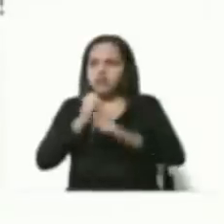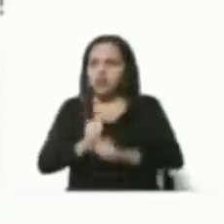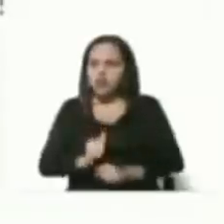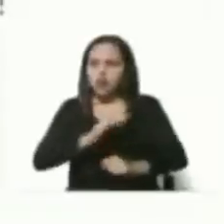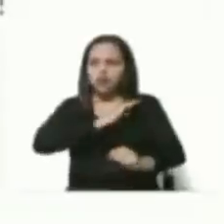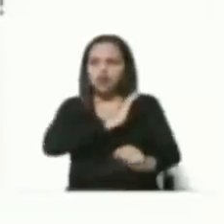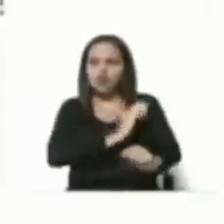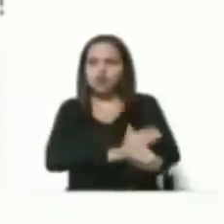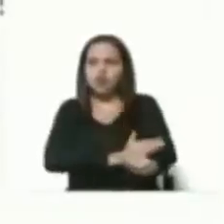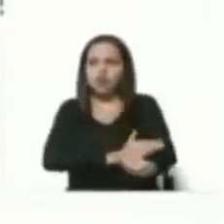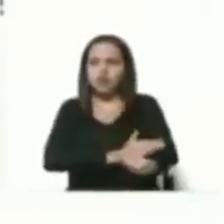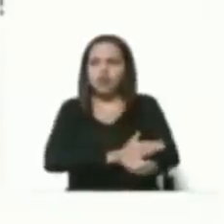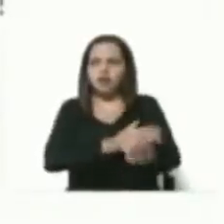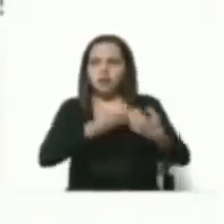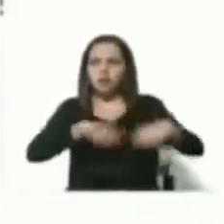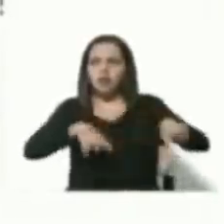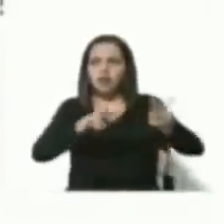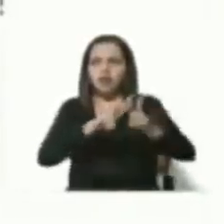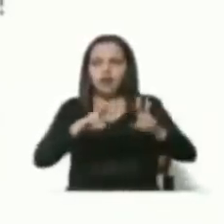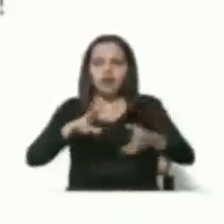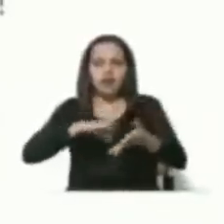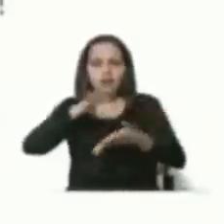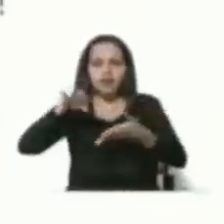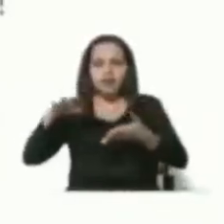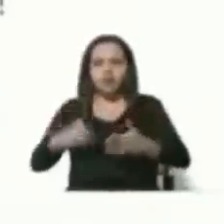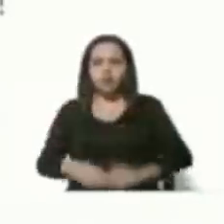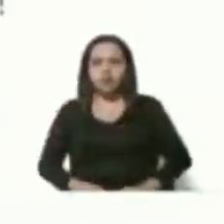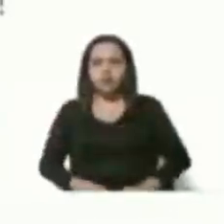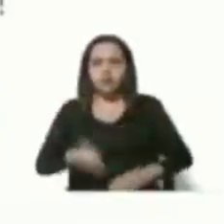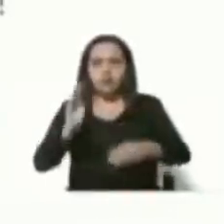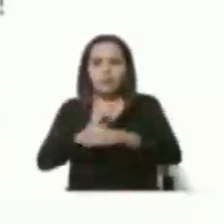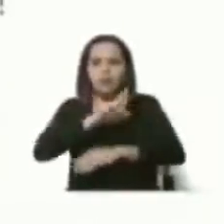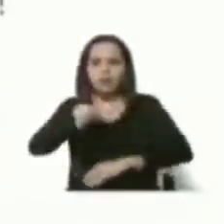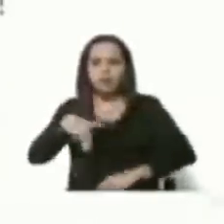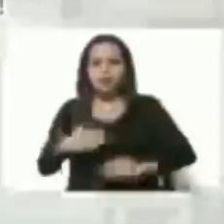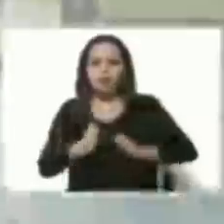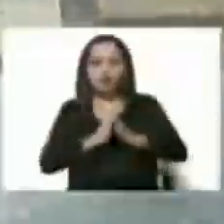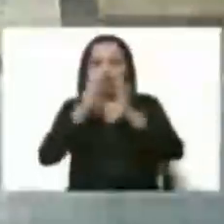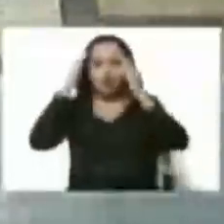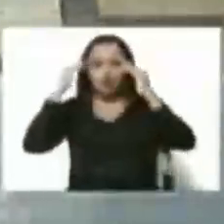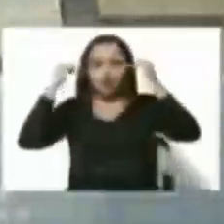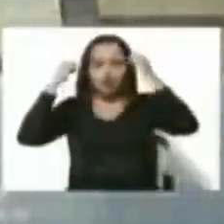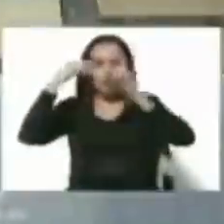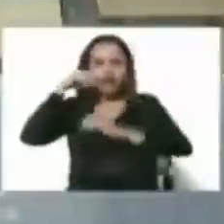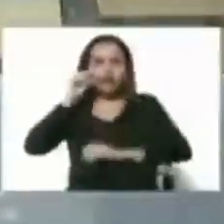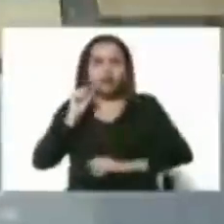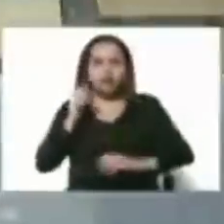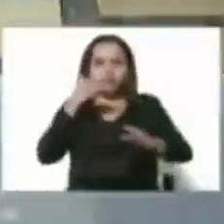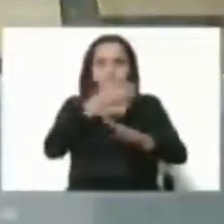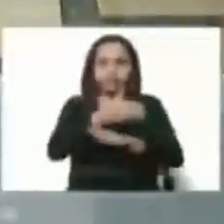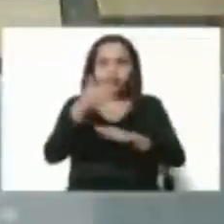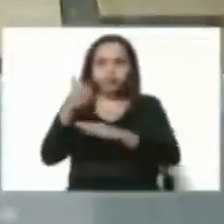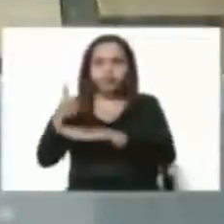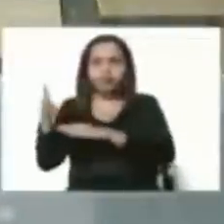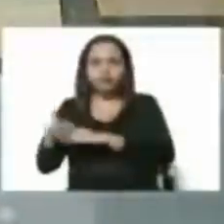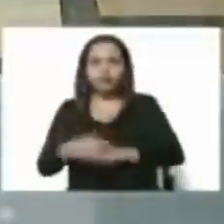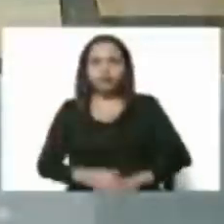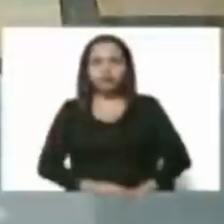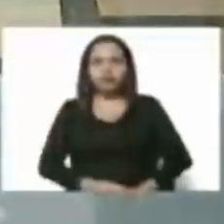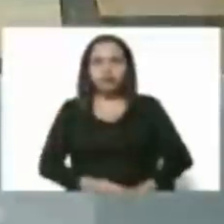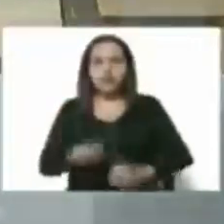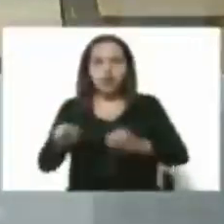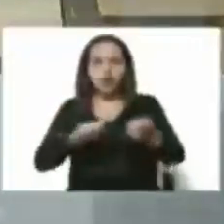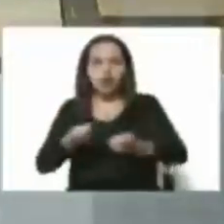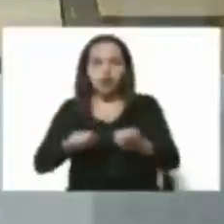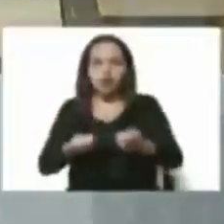imperio así que desde lo dicho por eeuu en abril